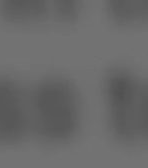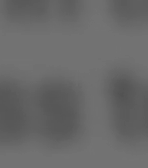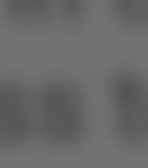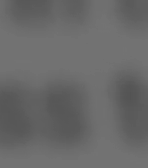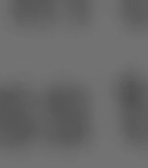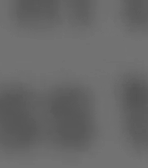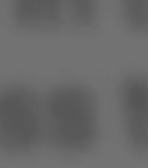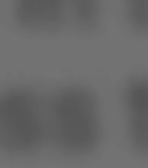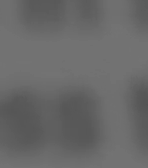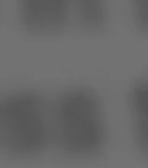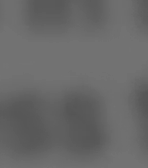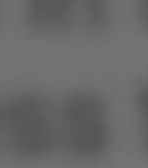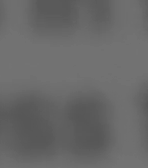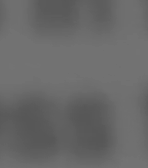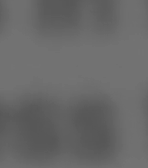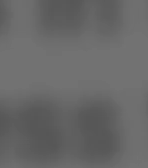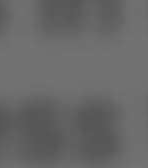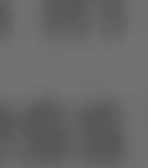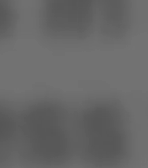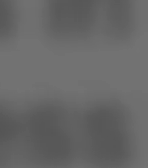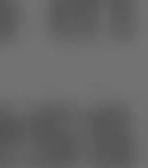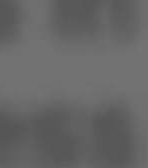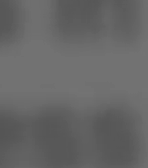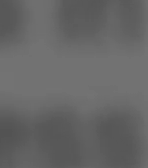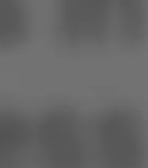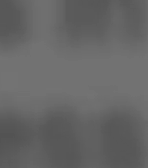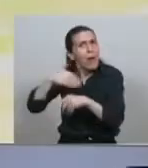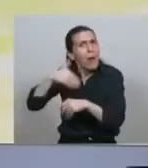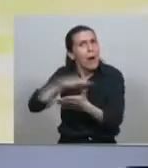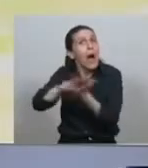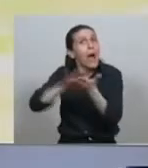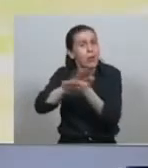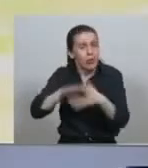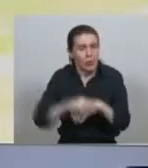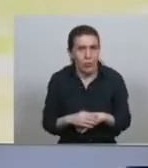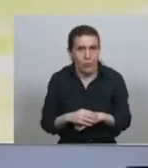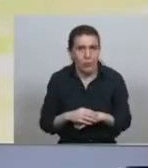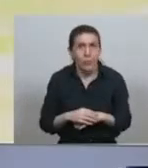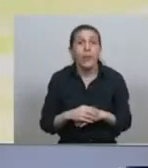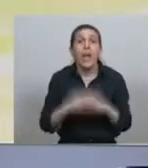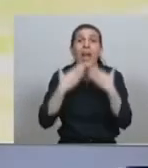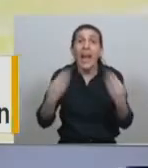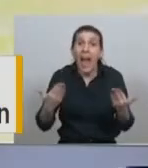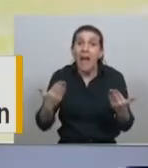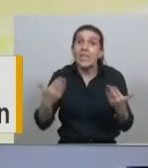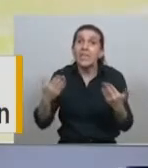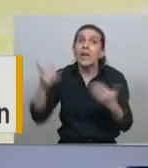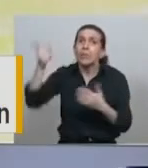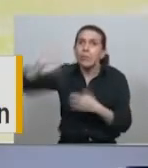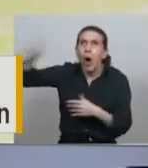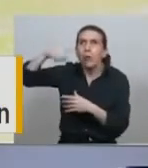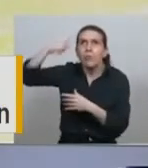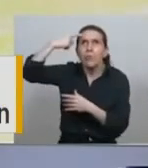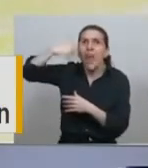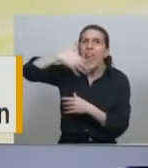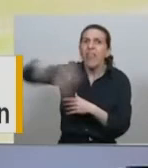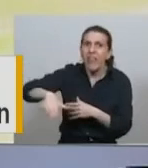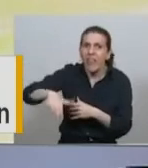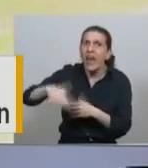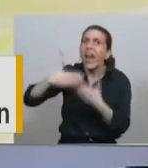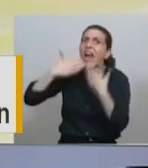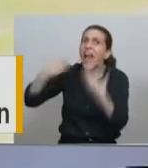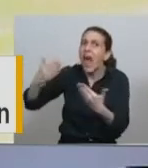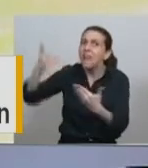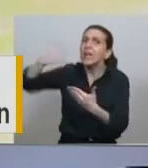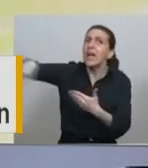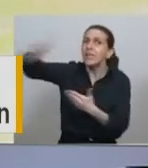Los tres principales comités de bonistas con los cuales se encaró la negociación emitieron un comunicado para celebrar el